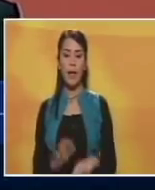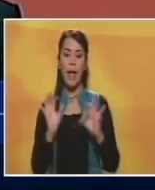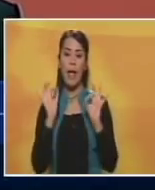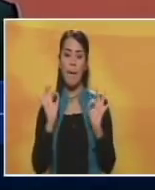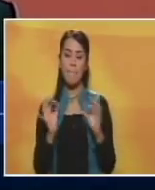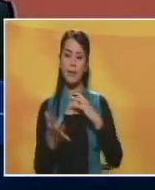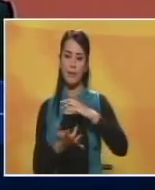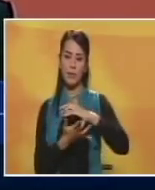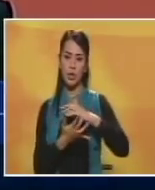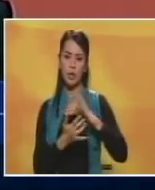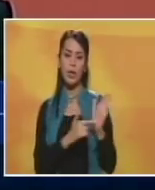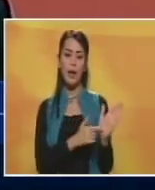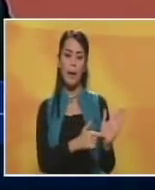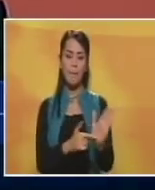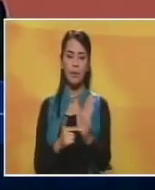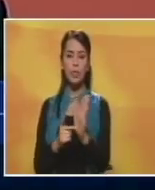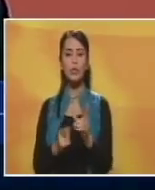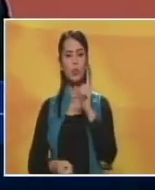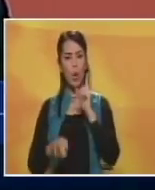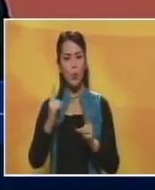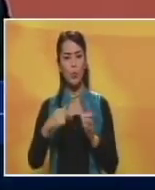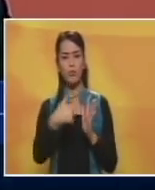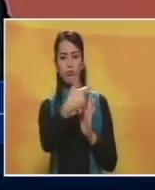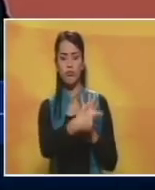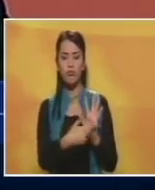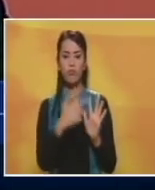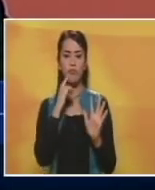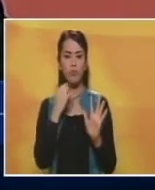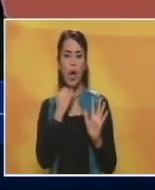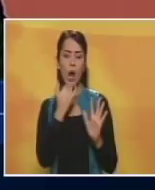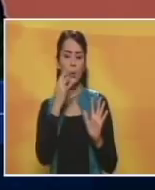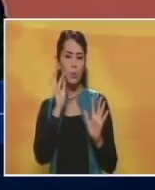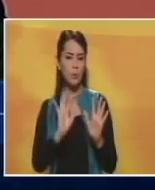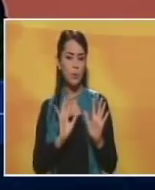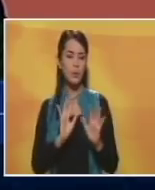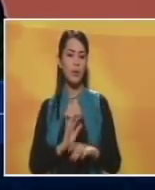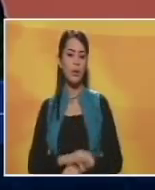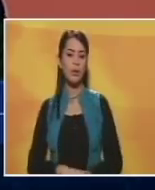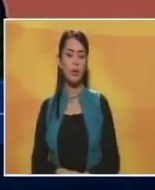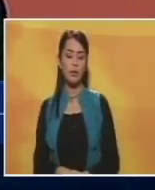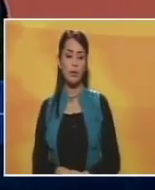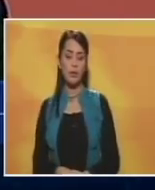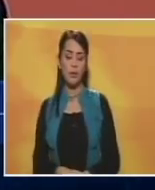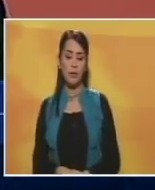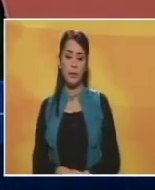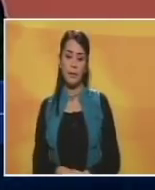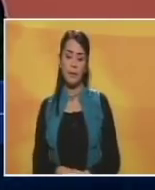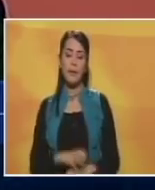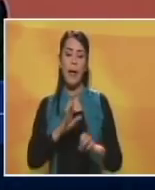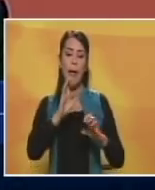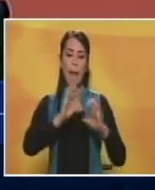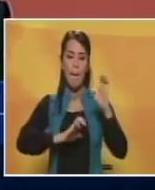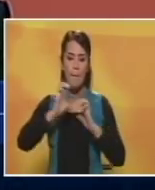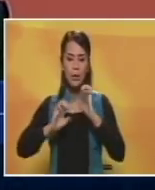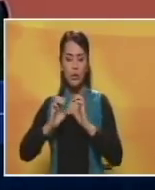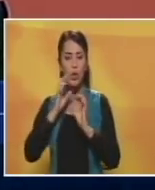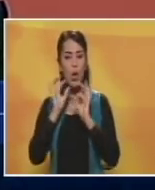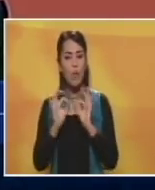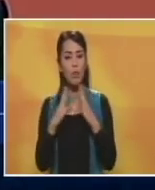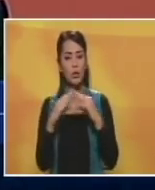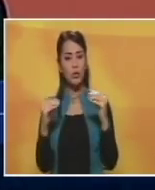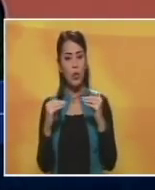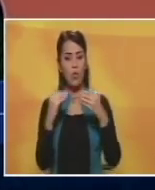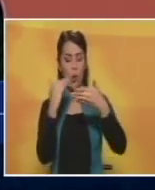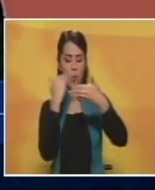especificación técnica de las presentaciones de algunos productos, ¿no? Que evidentemente, dado el estudio detallado de la estructura